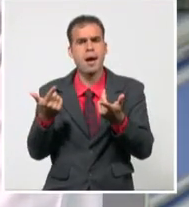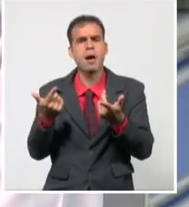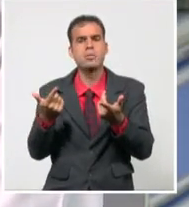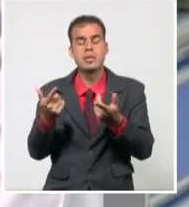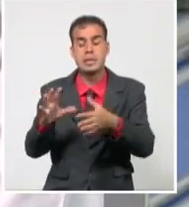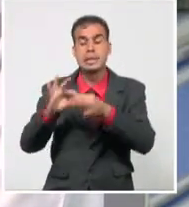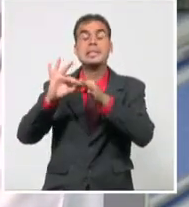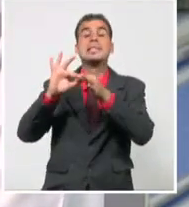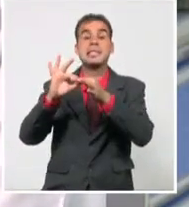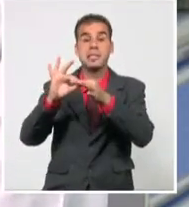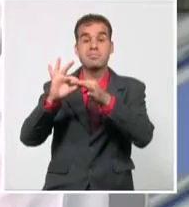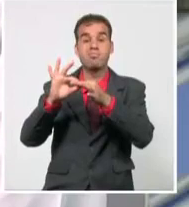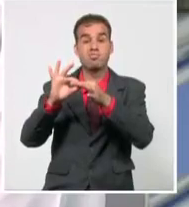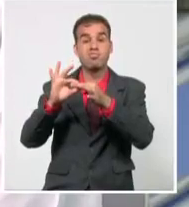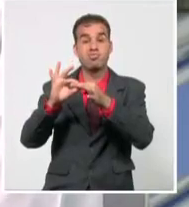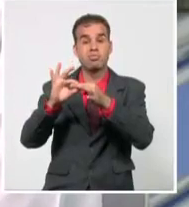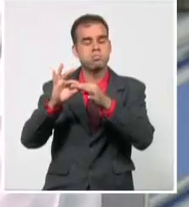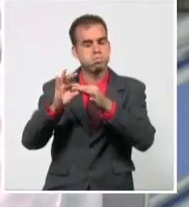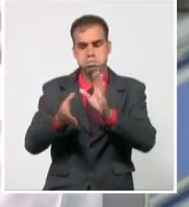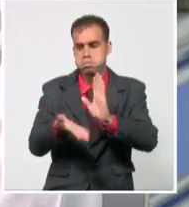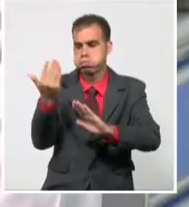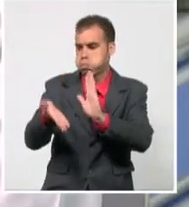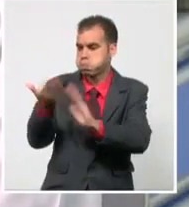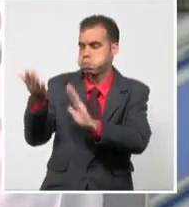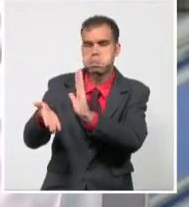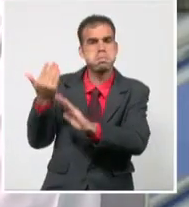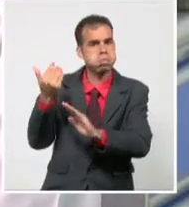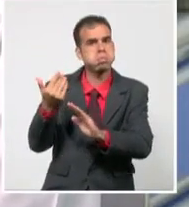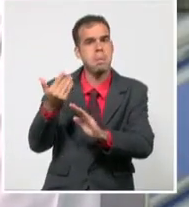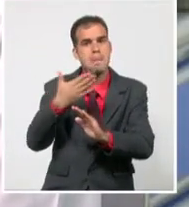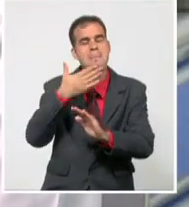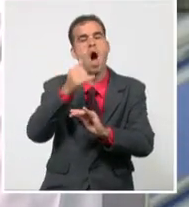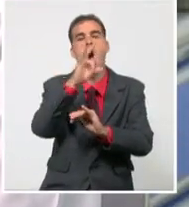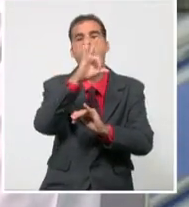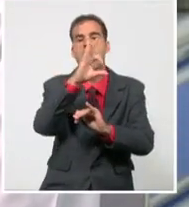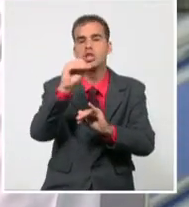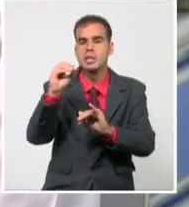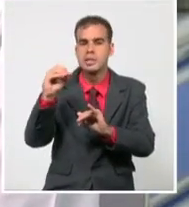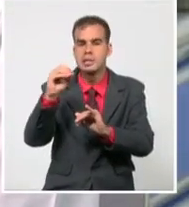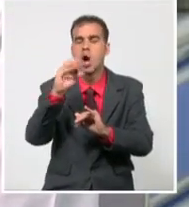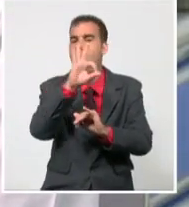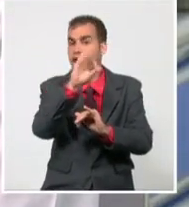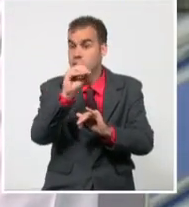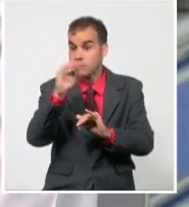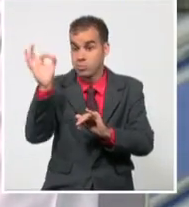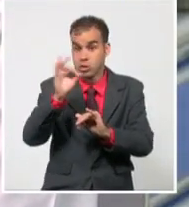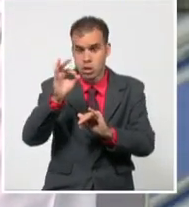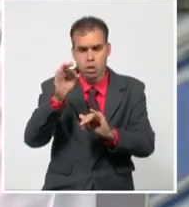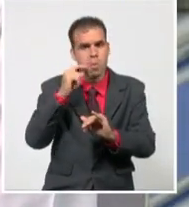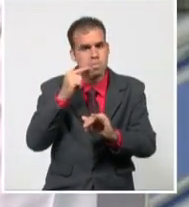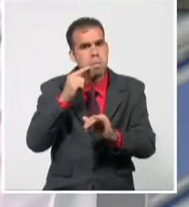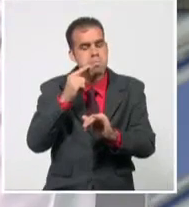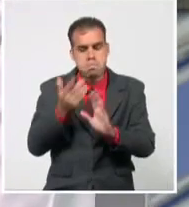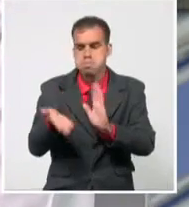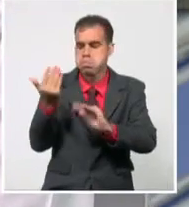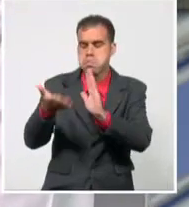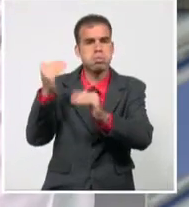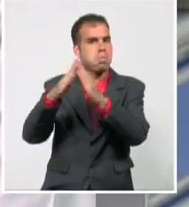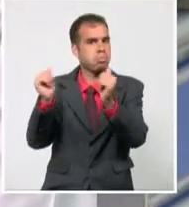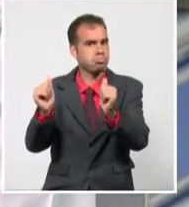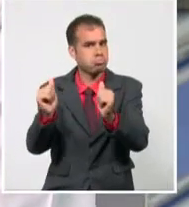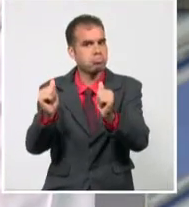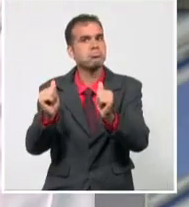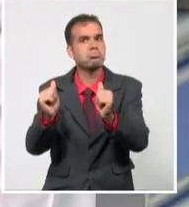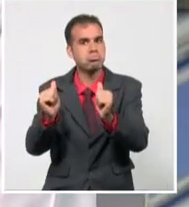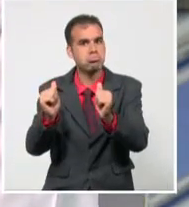grave, la tasa de recuperación fue mejor que el 80%, o sea, más del 83% de los pacientes se recuperaron a pesar de la gravedad de la